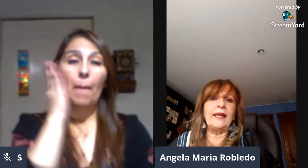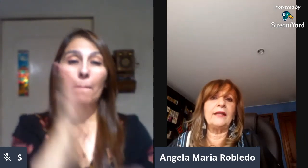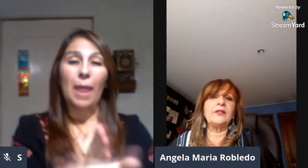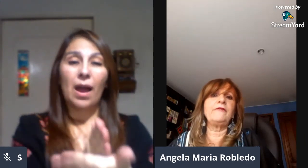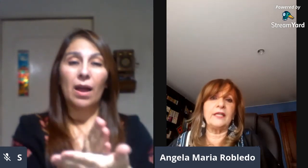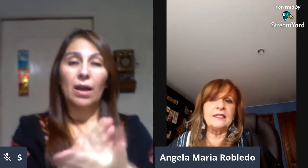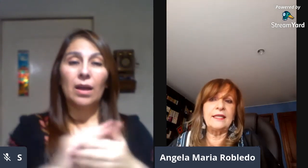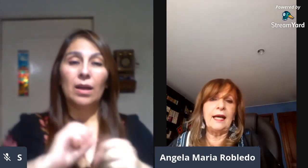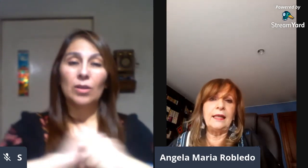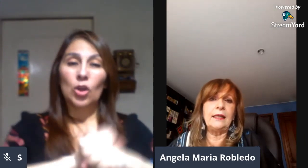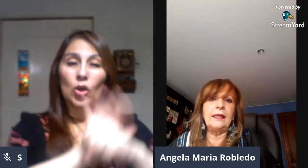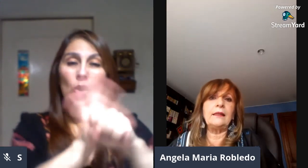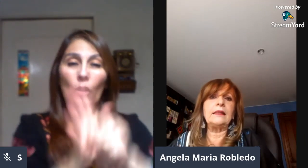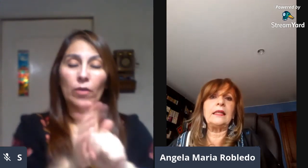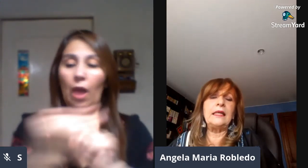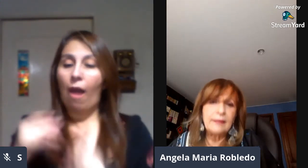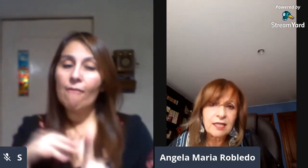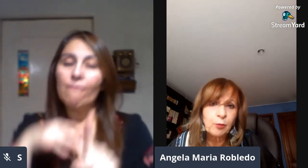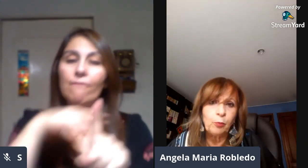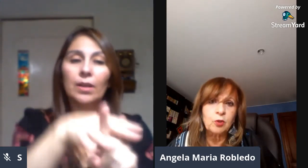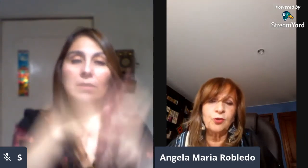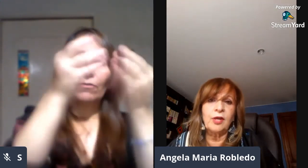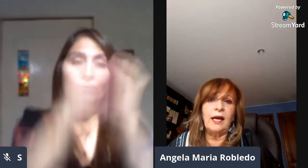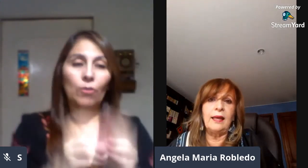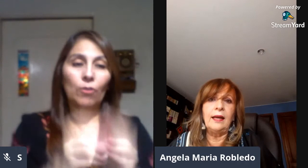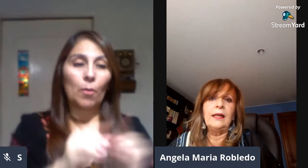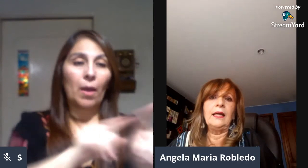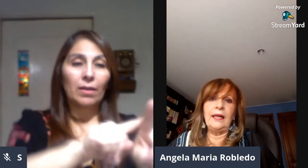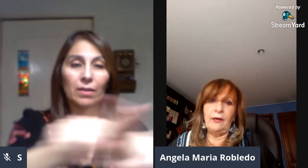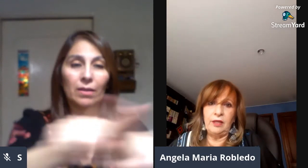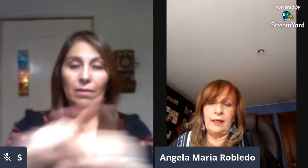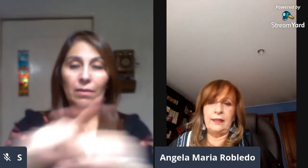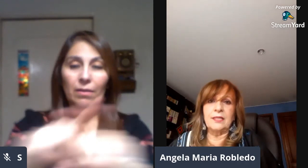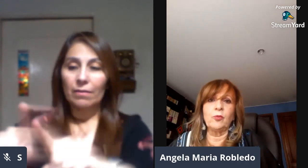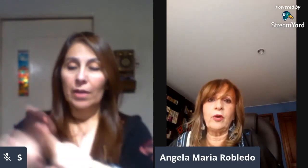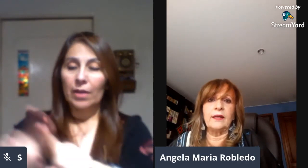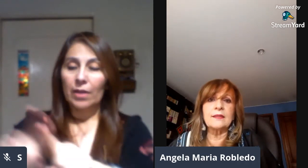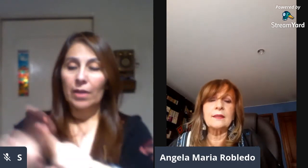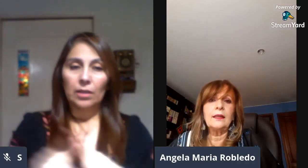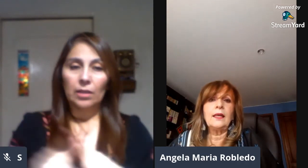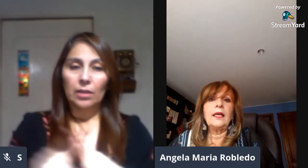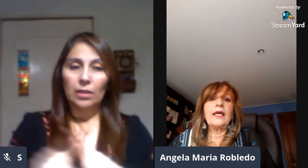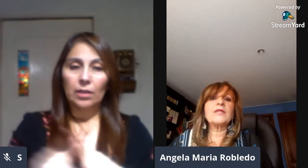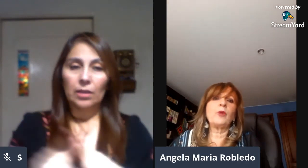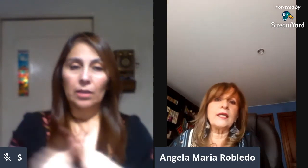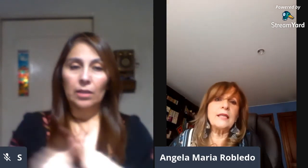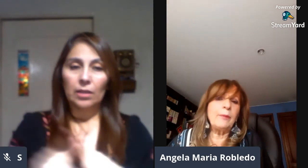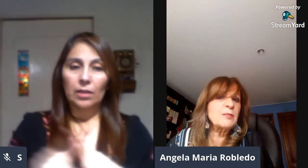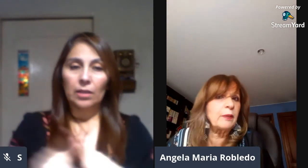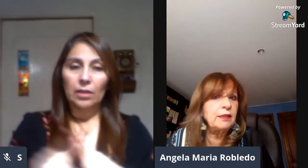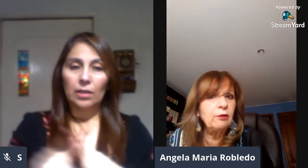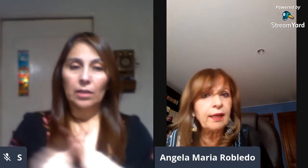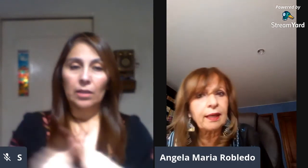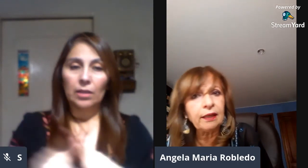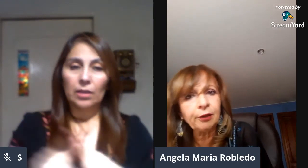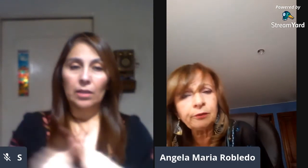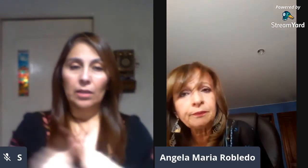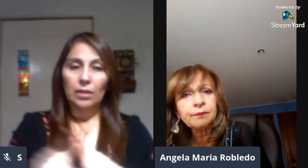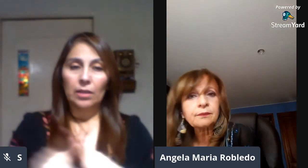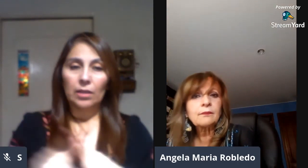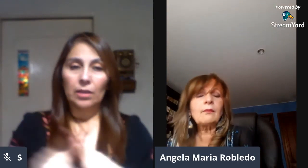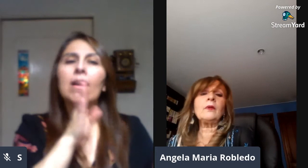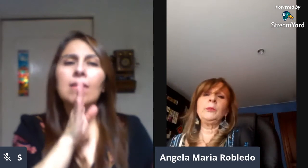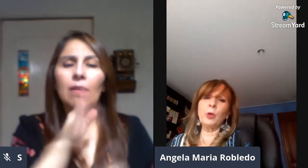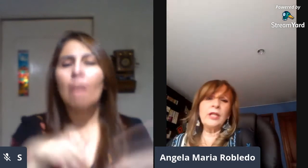de manera diferencial y desproporcionada la vida de las mujeres. Es por esa perspectiva de